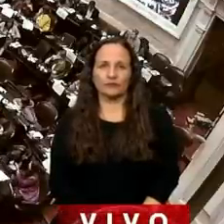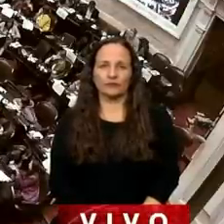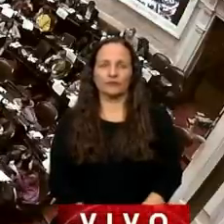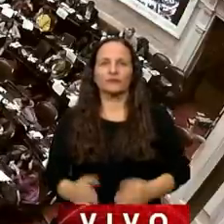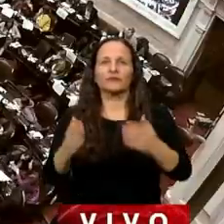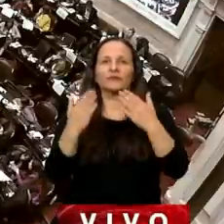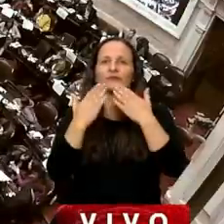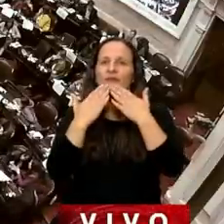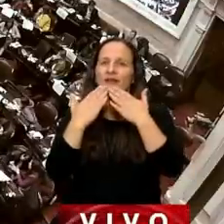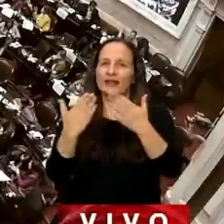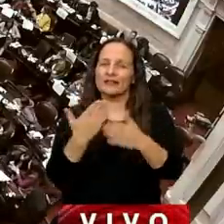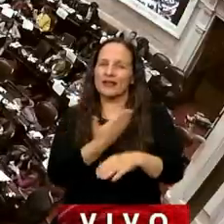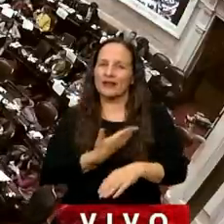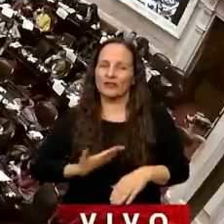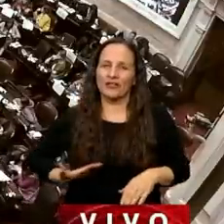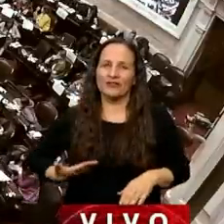Gracias, presidenta.